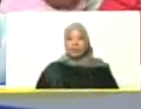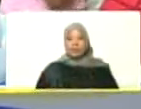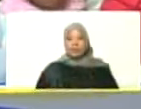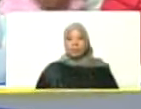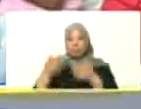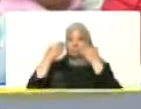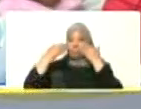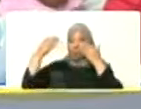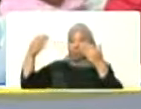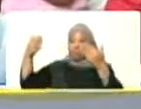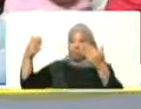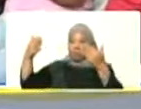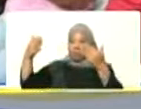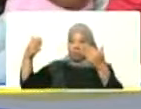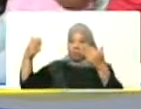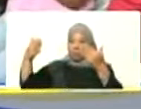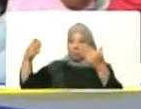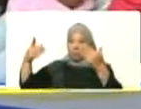Aquí vamos.